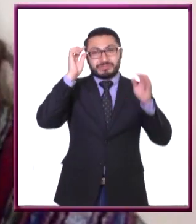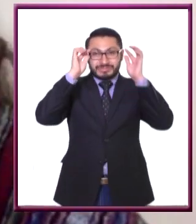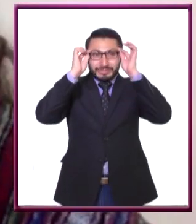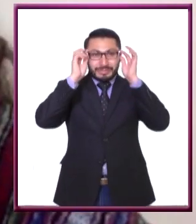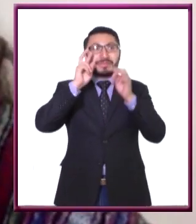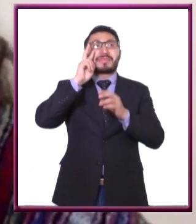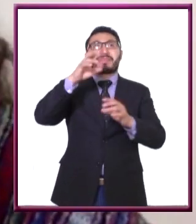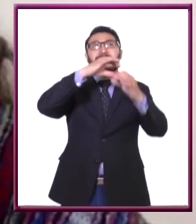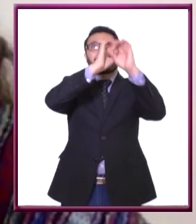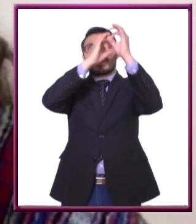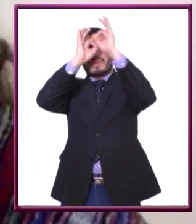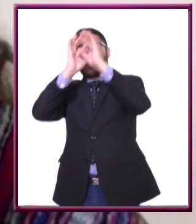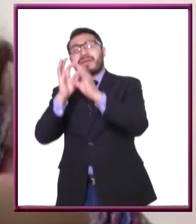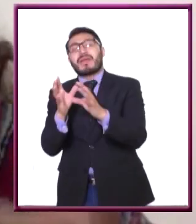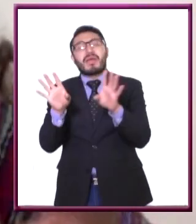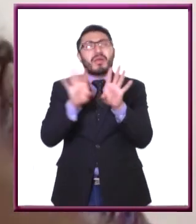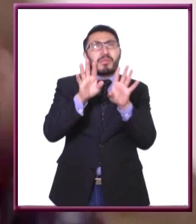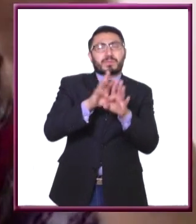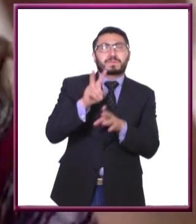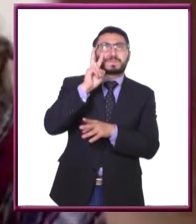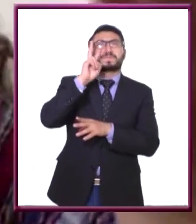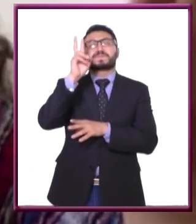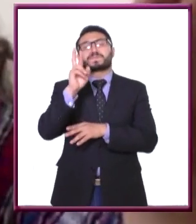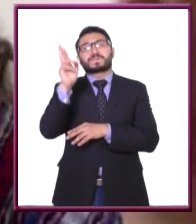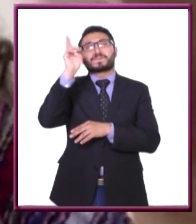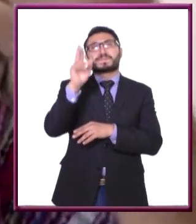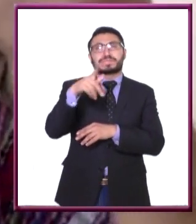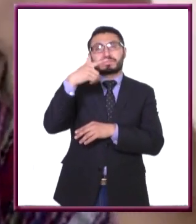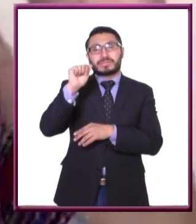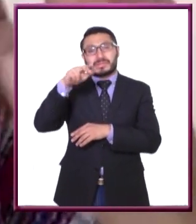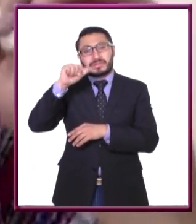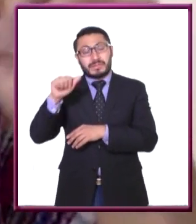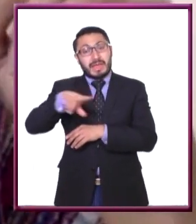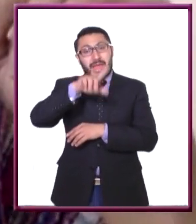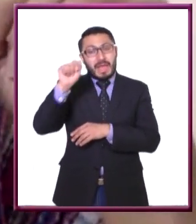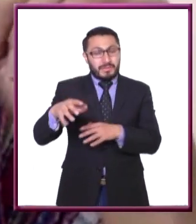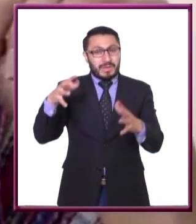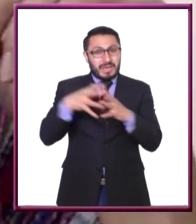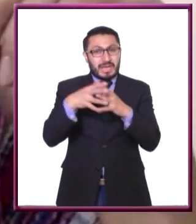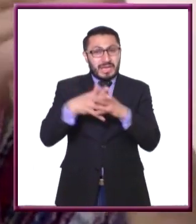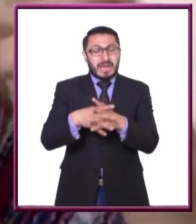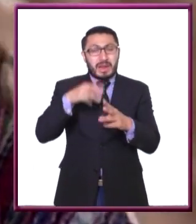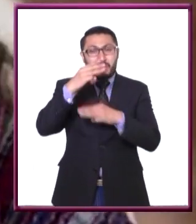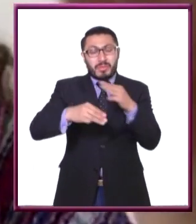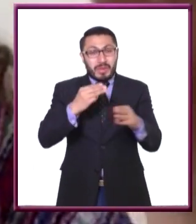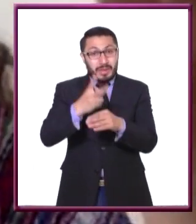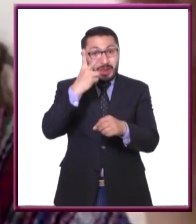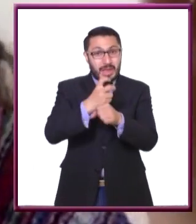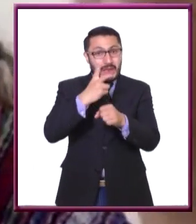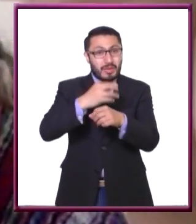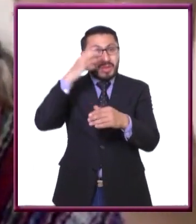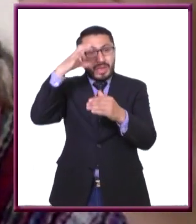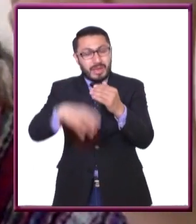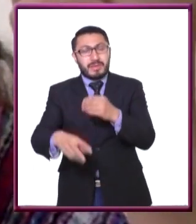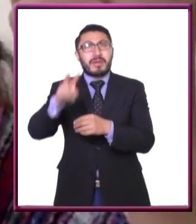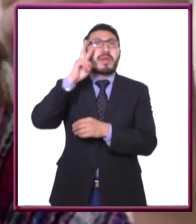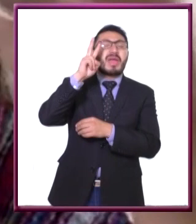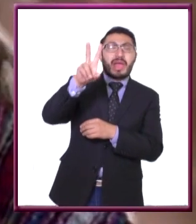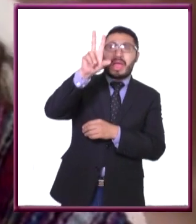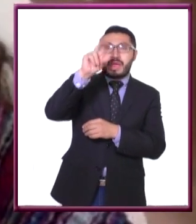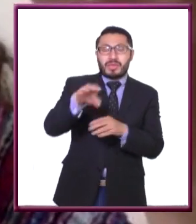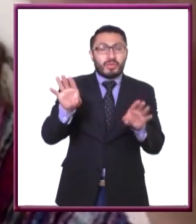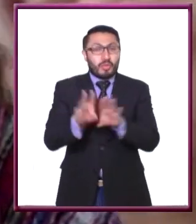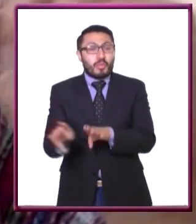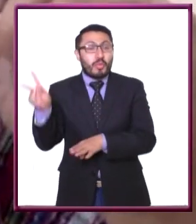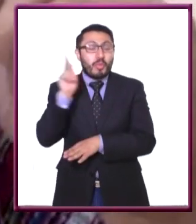universo y estaban detectando emisión en rayos gamma. Esto fue después de la Segunda Guerra Mundial, en el que vigilaban que no hubiera